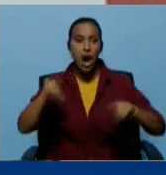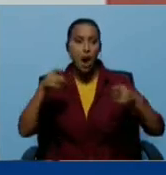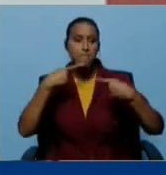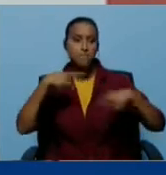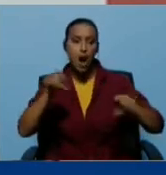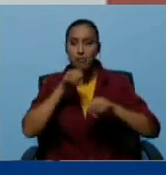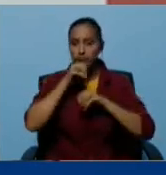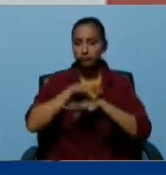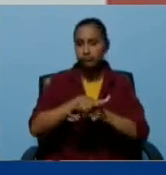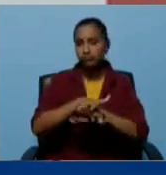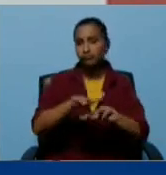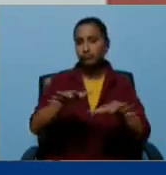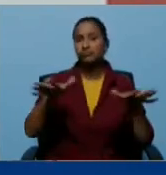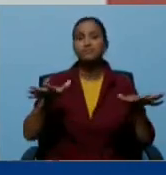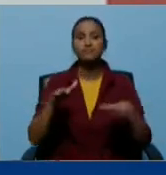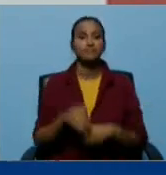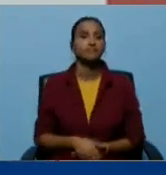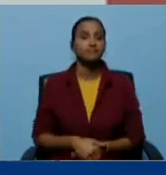quiénes y desde dónde